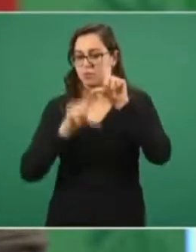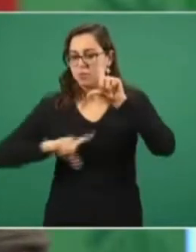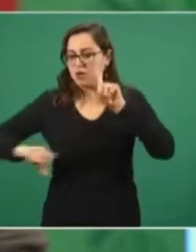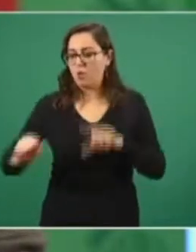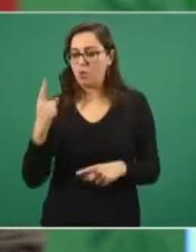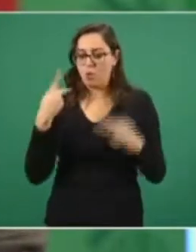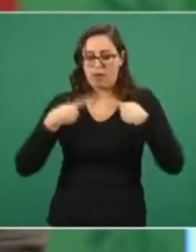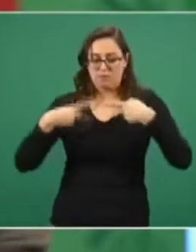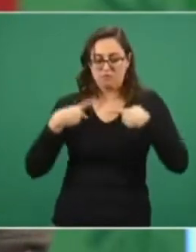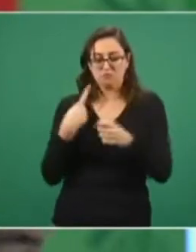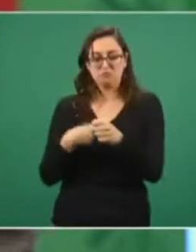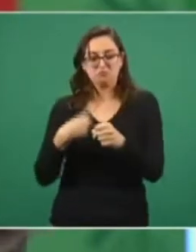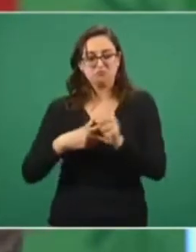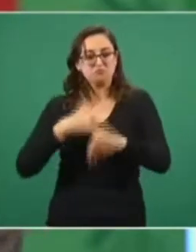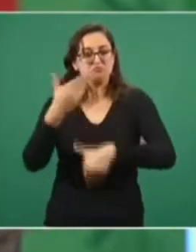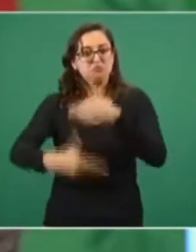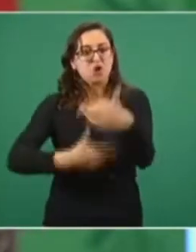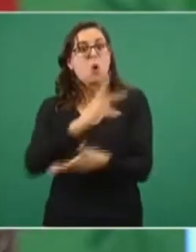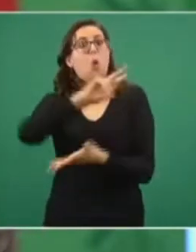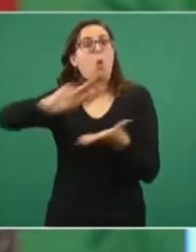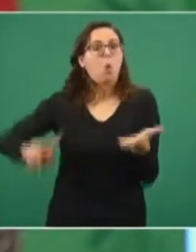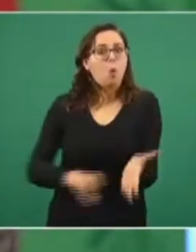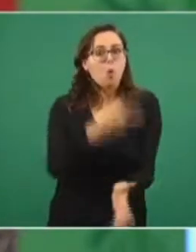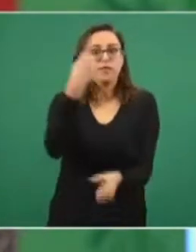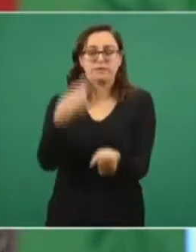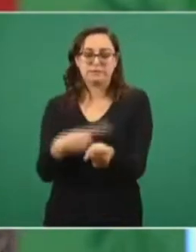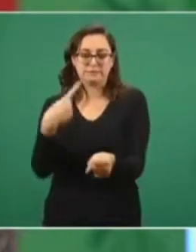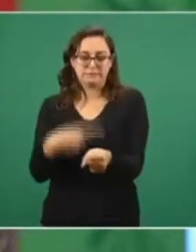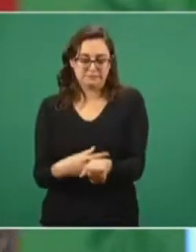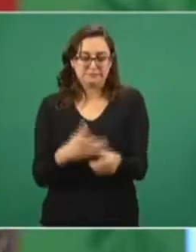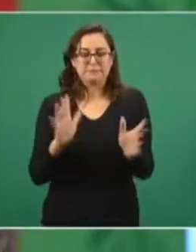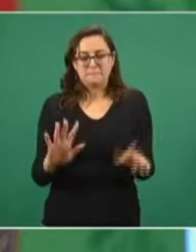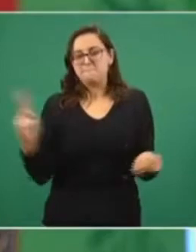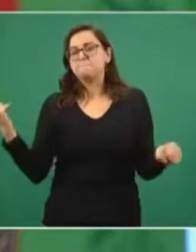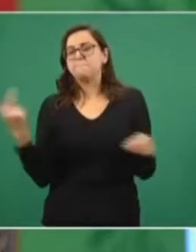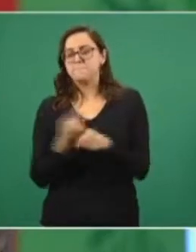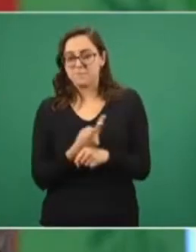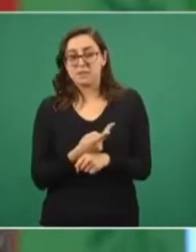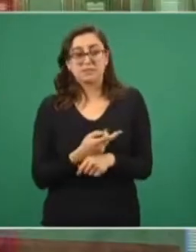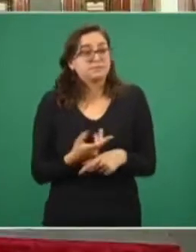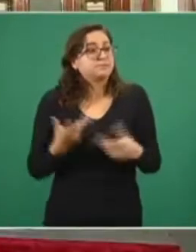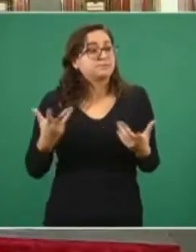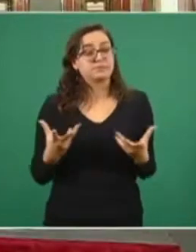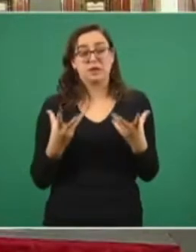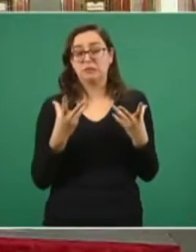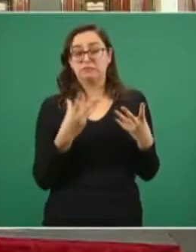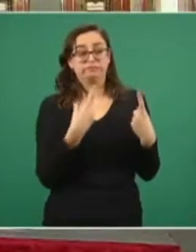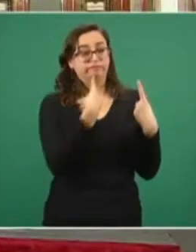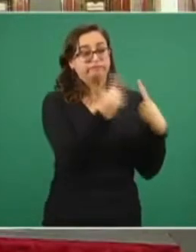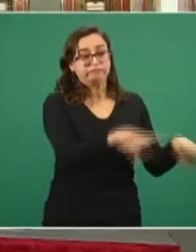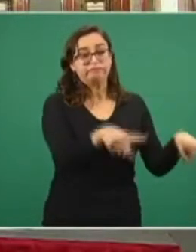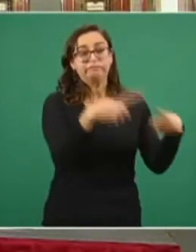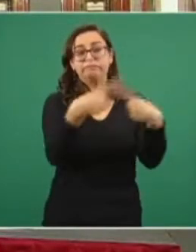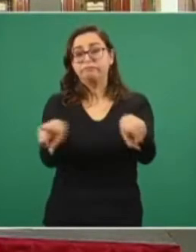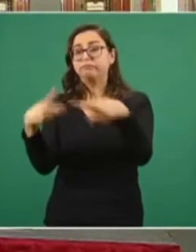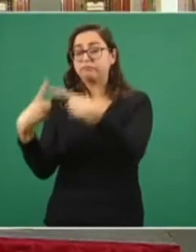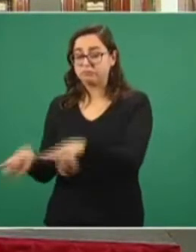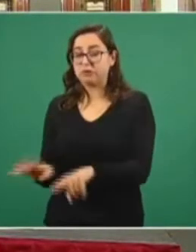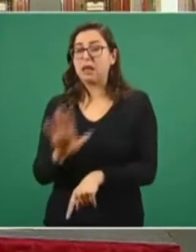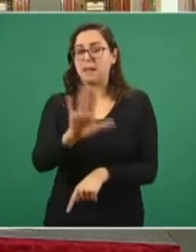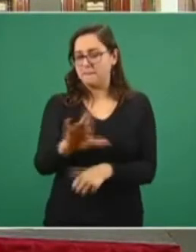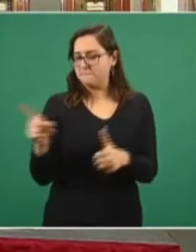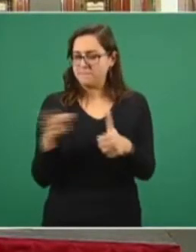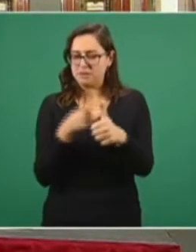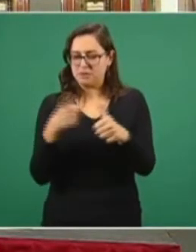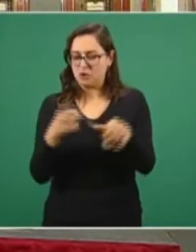sobre experiencias como esta? Hay una diversidad de casos, en general son muy pocos, eso es lo primero que hay que